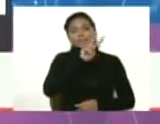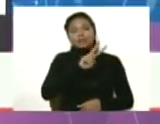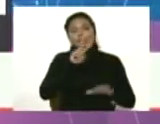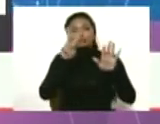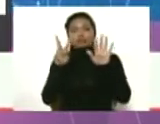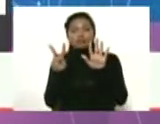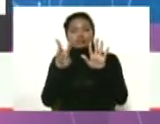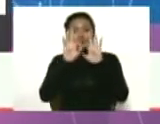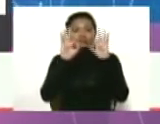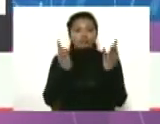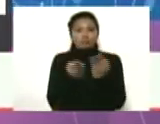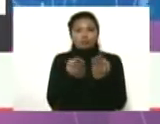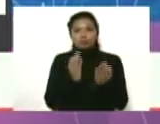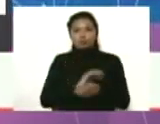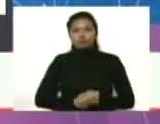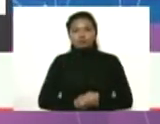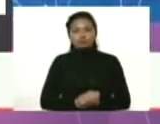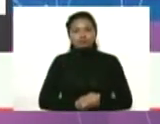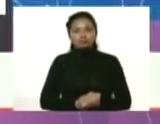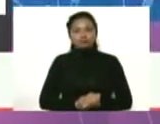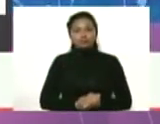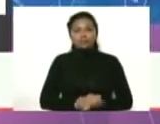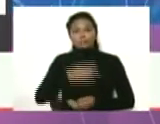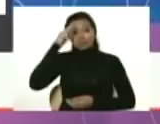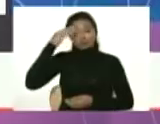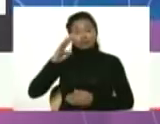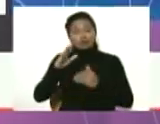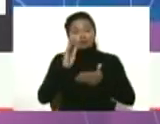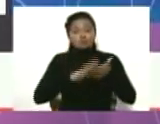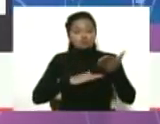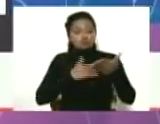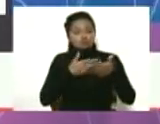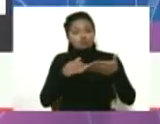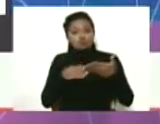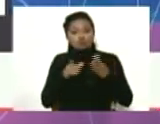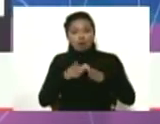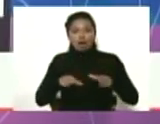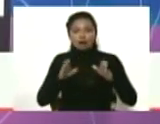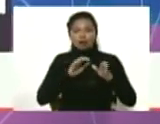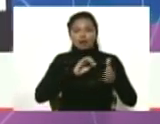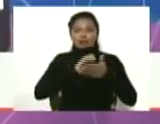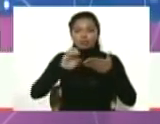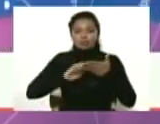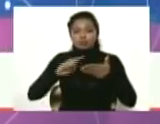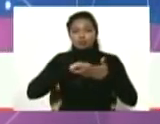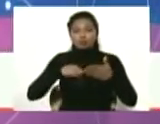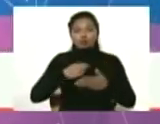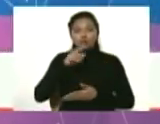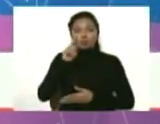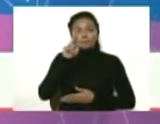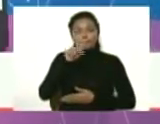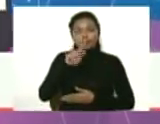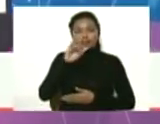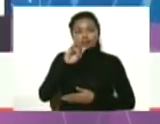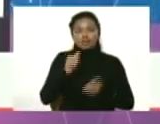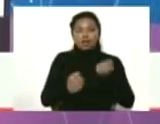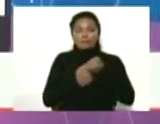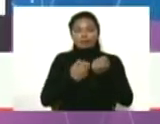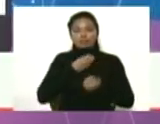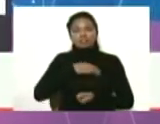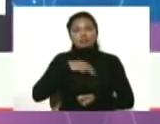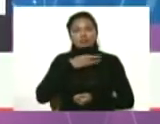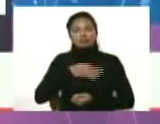Mi comandante en jefe miliciano, los sitios estratégicos más relevantes de nuestra UPDI son la base de